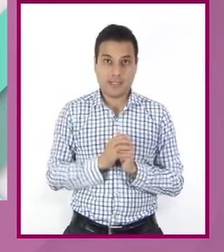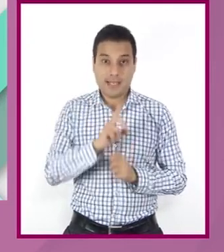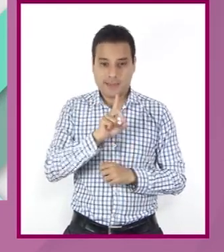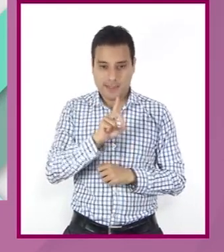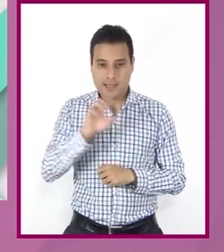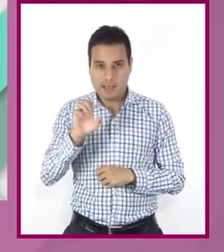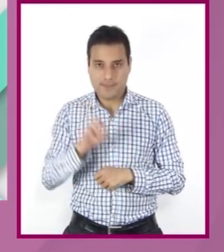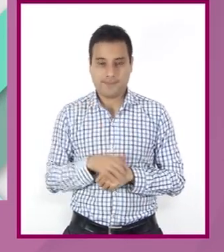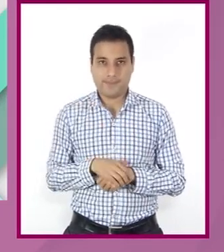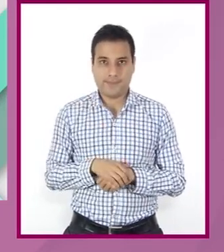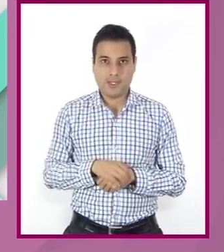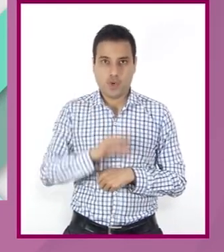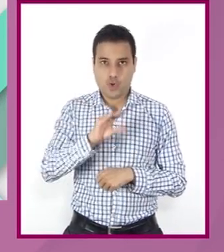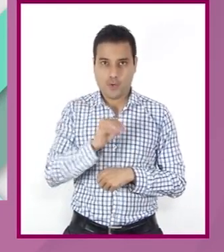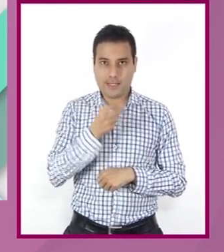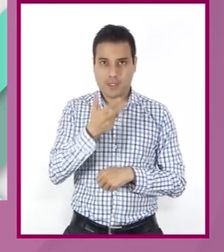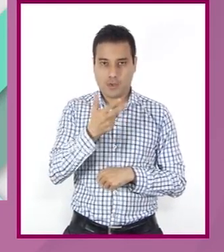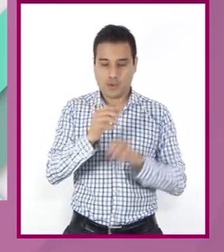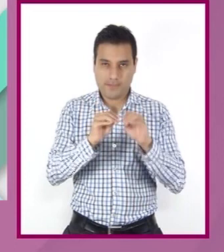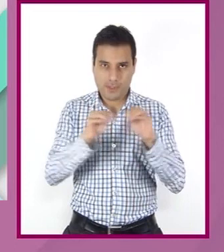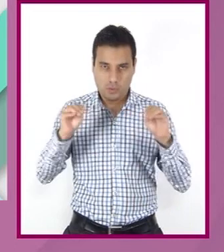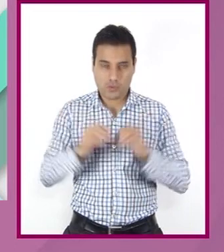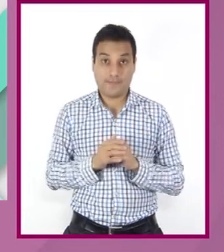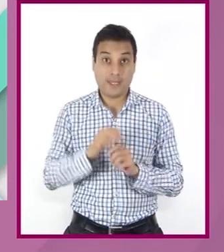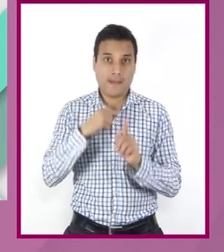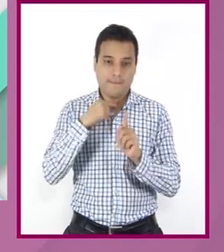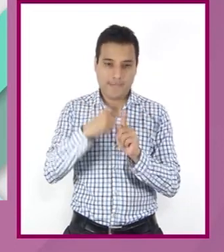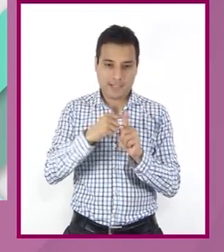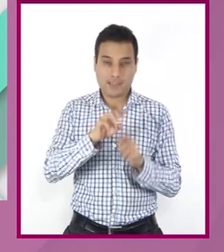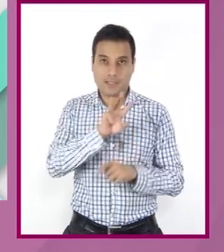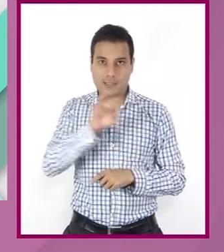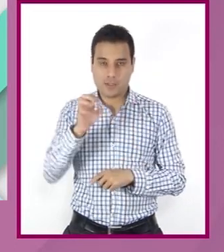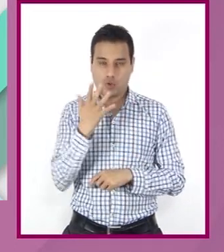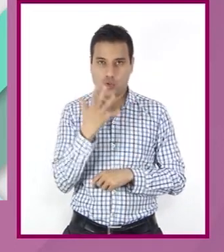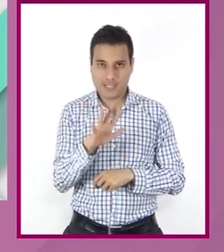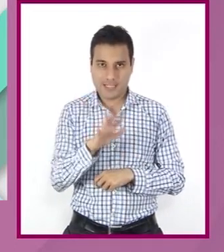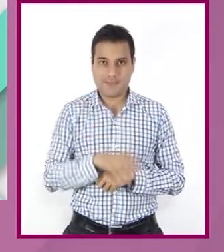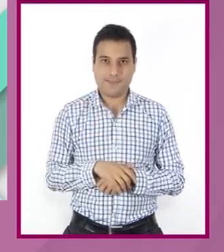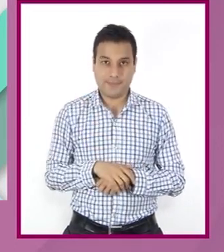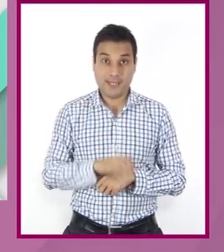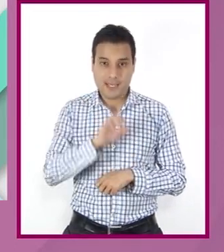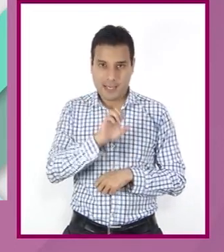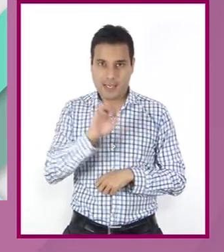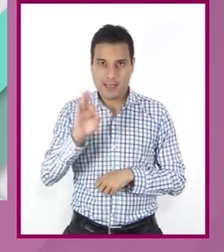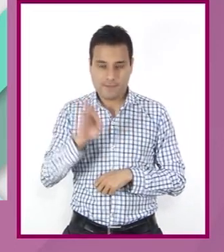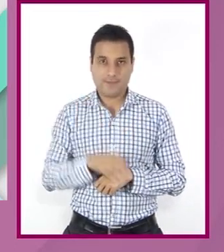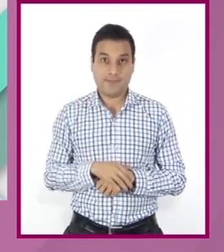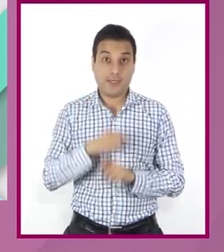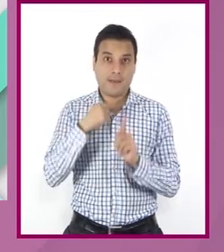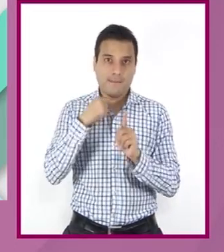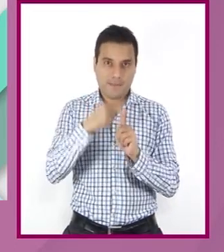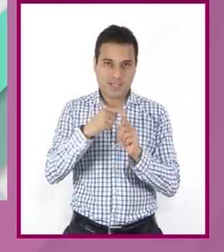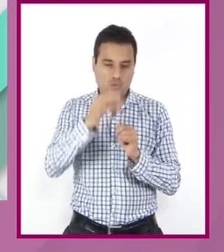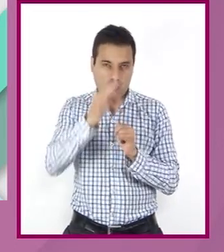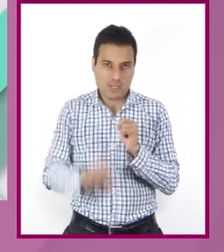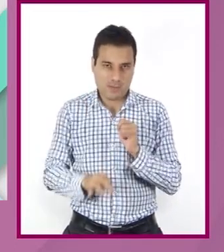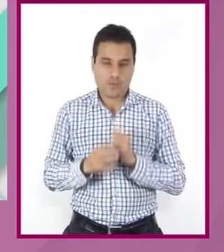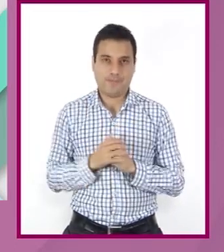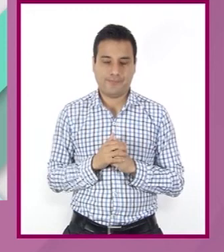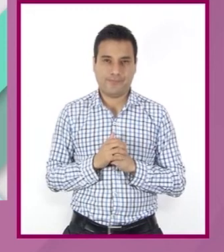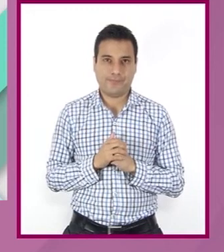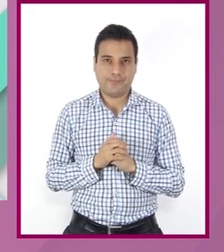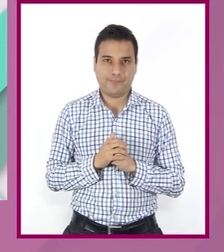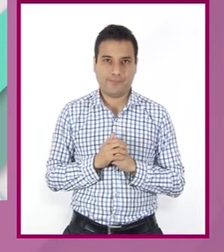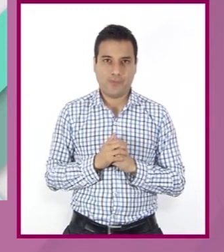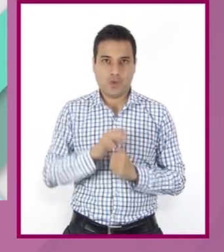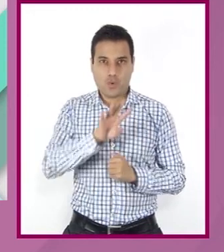DE, que es 98 metros, más 310 metros del segmento EF, más el último segmento FA, que